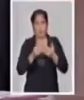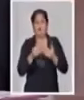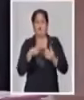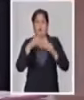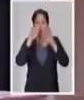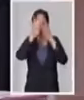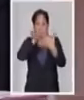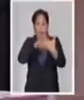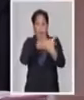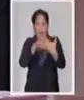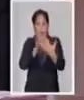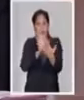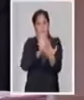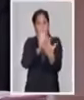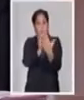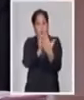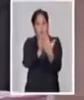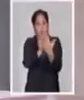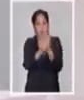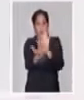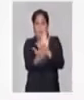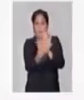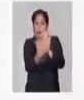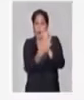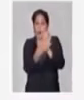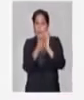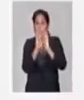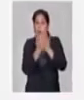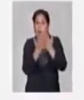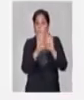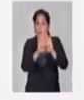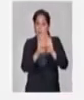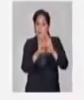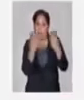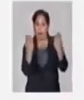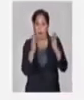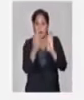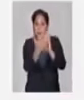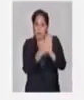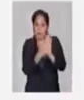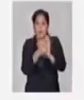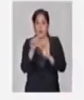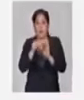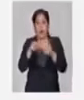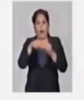incluso van a estar los productos de la bodega, los productos también que se venden en la carnicería.